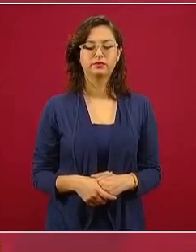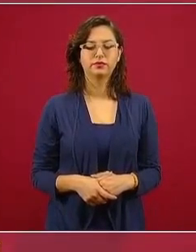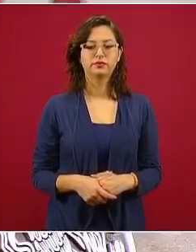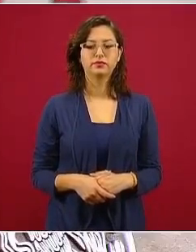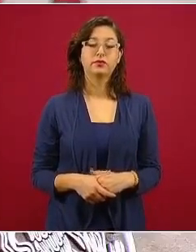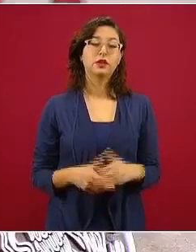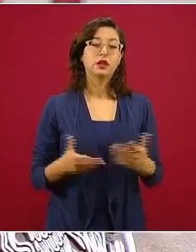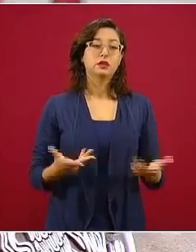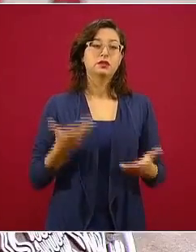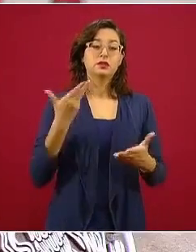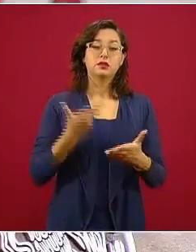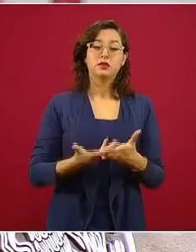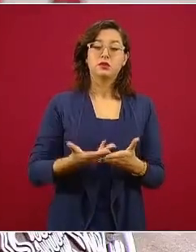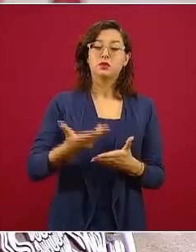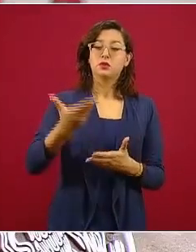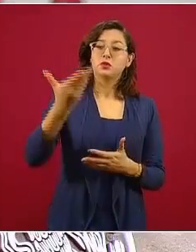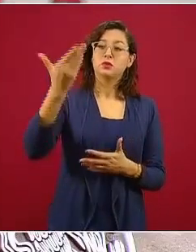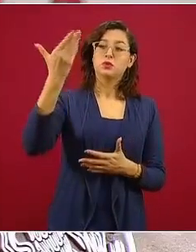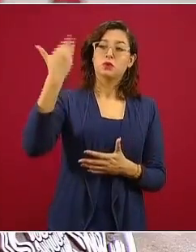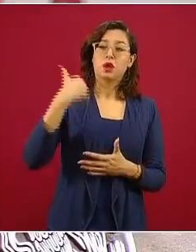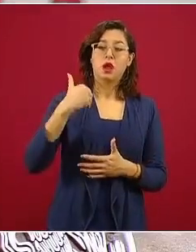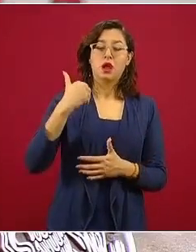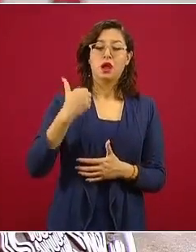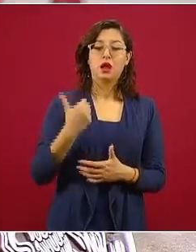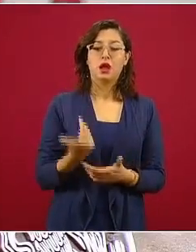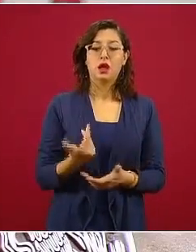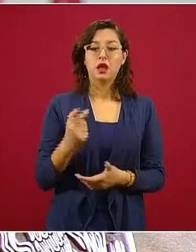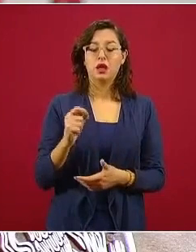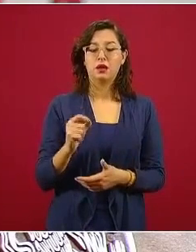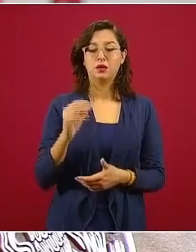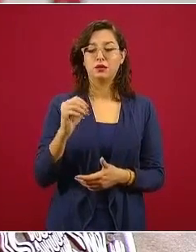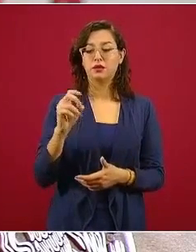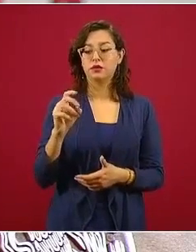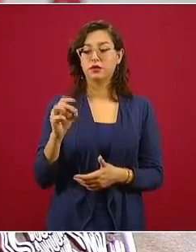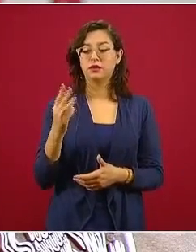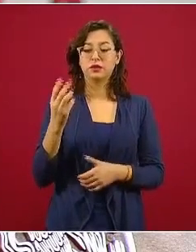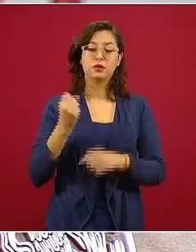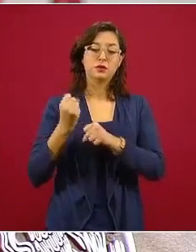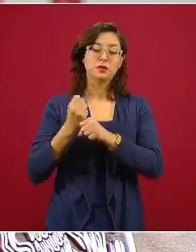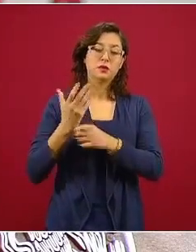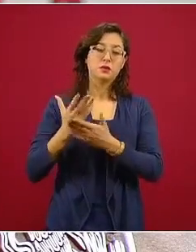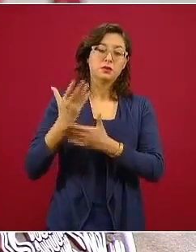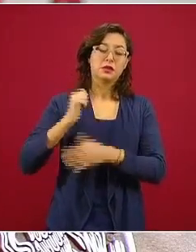desde la crisis mundial del 29-33 del siglo pasado,